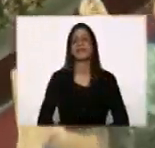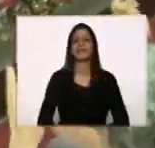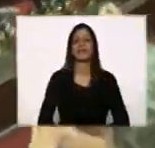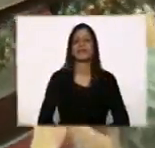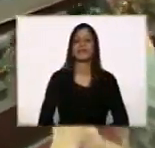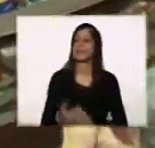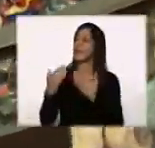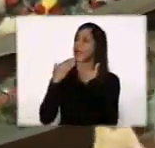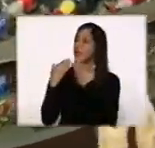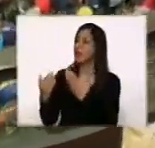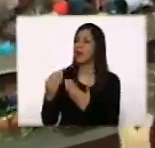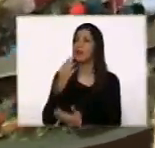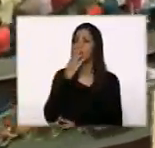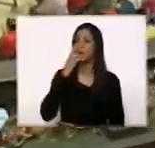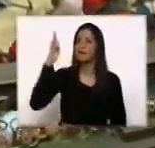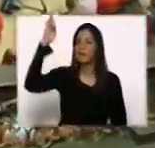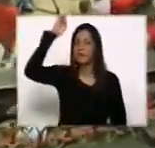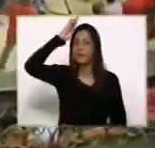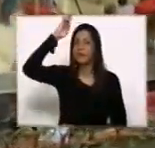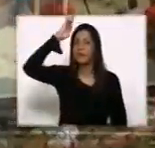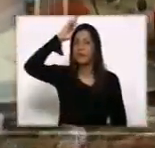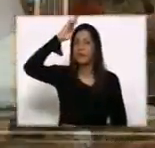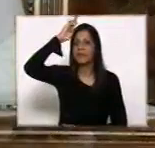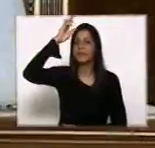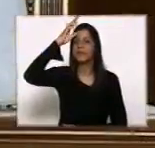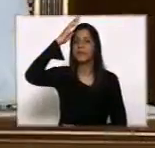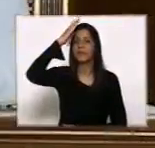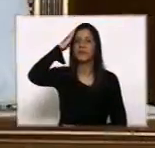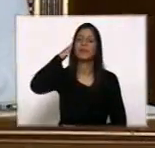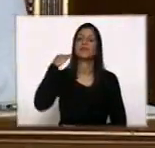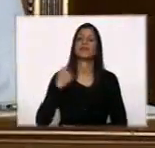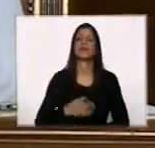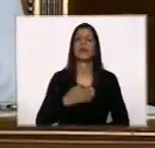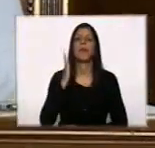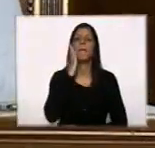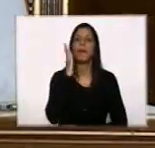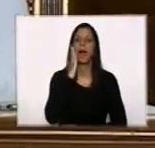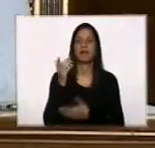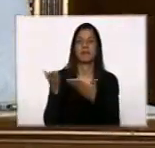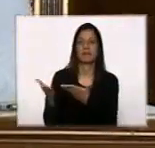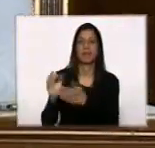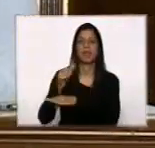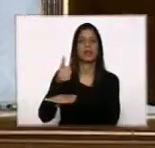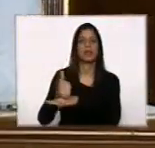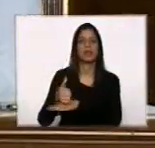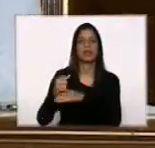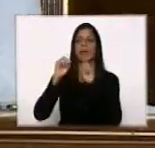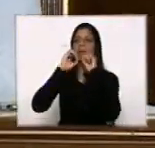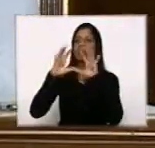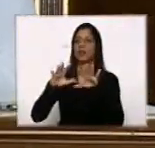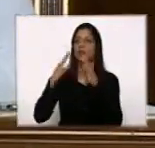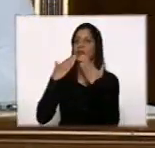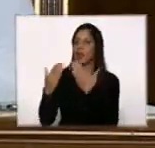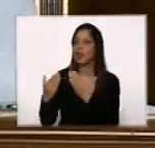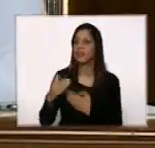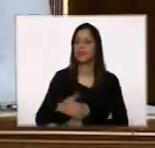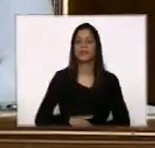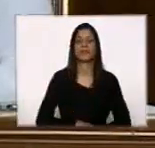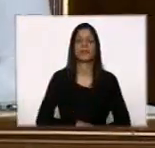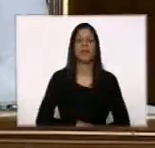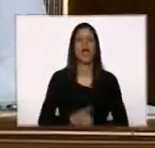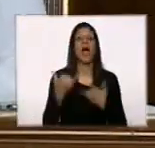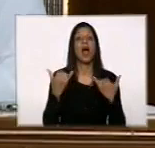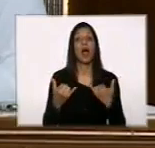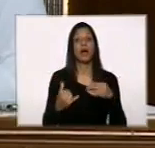Muchas gracias a la constituyente, nuestra querida madre Noelí Pocaterra, a quien agradecemos todas sus bendiciones. Quiero dar